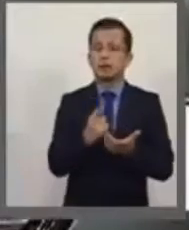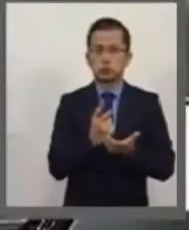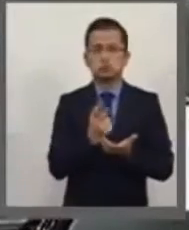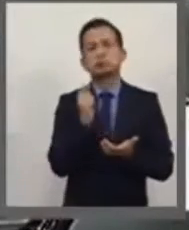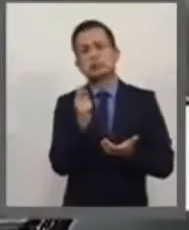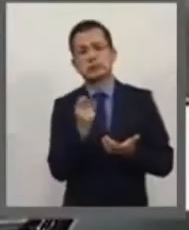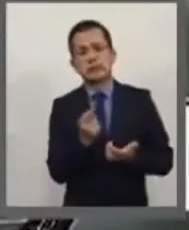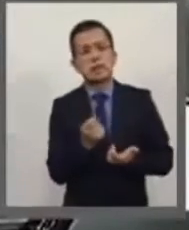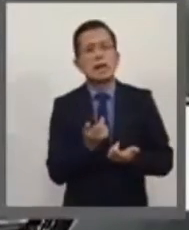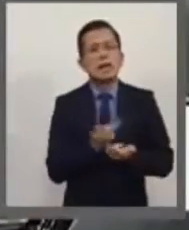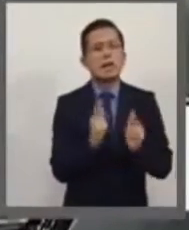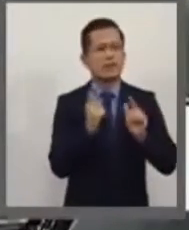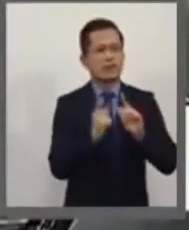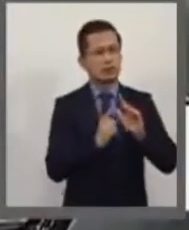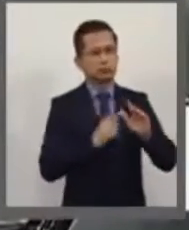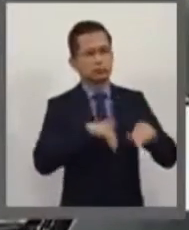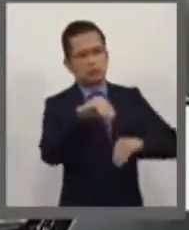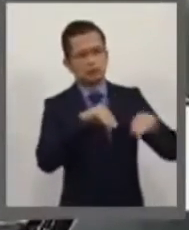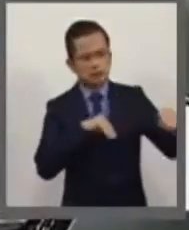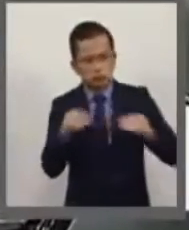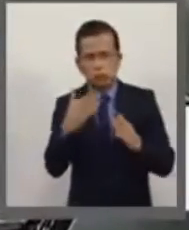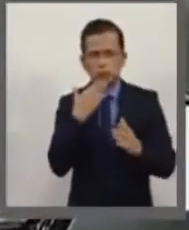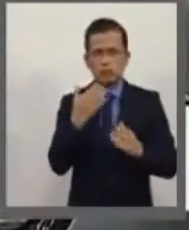de seguridad jurídica y debido proceso,